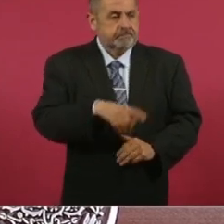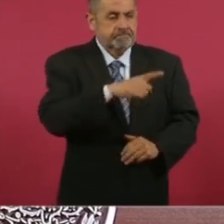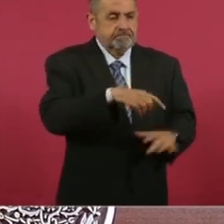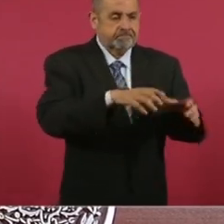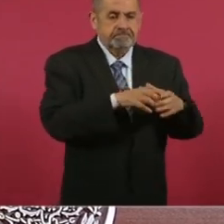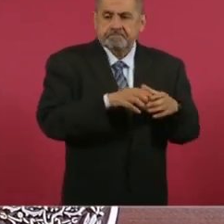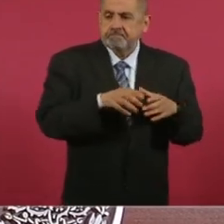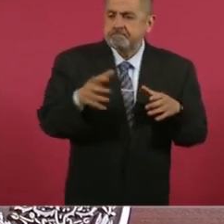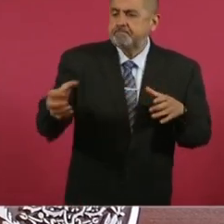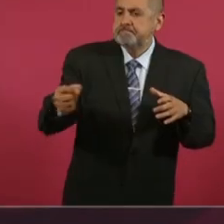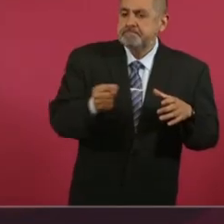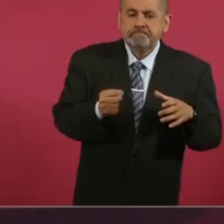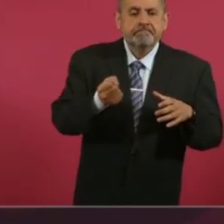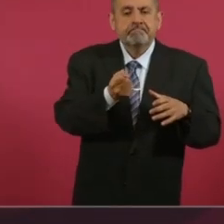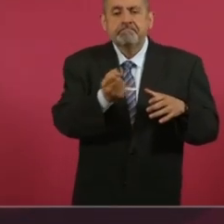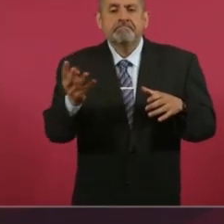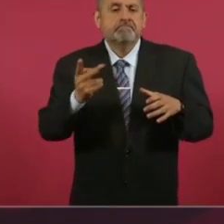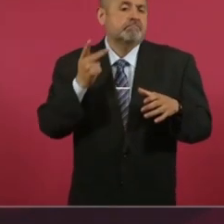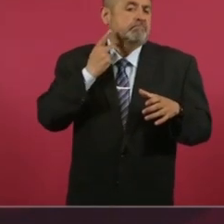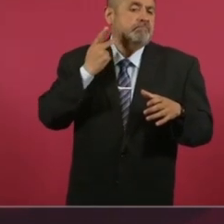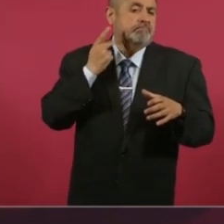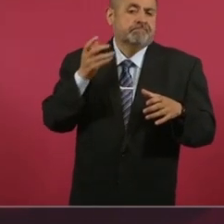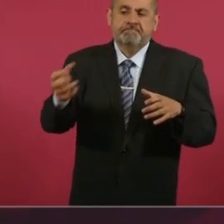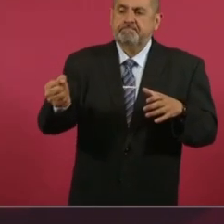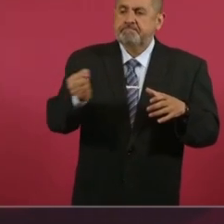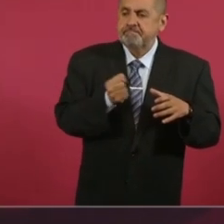políticos a su servicio